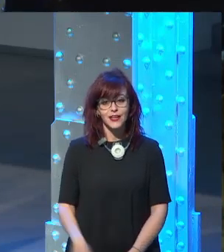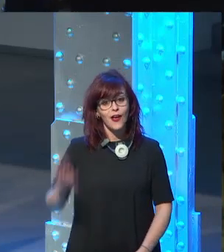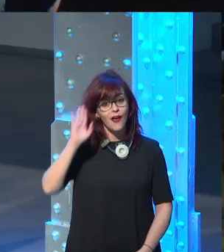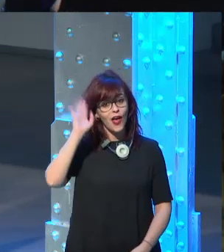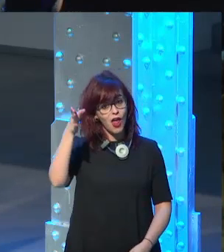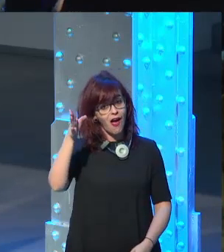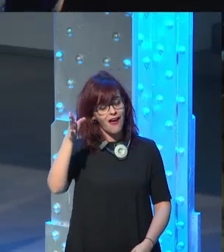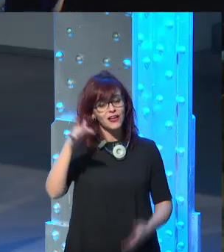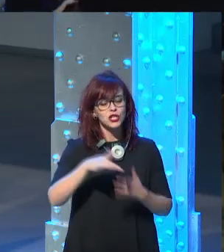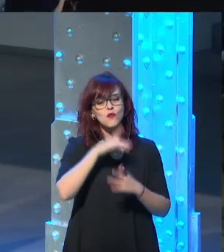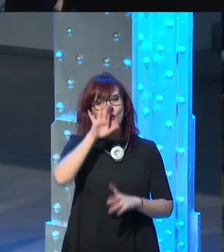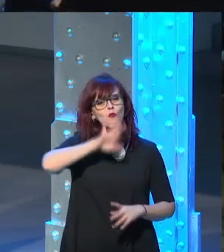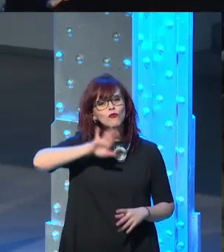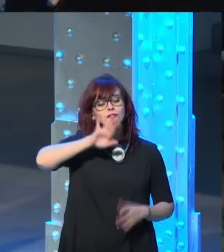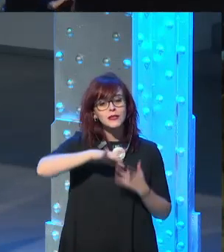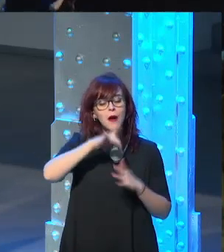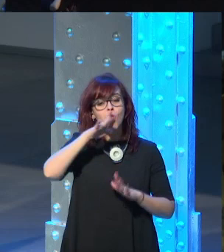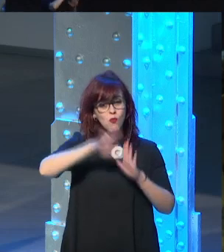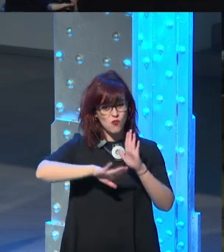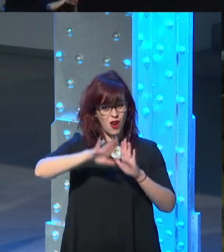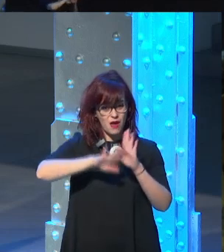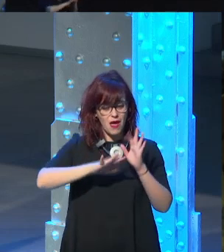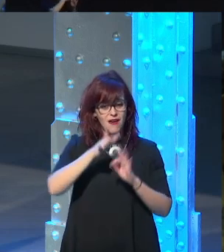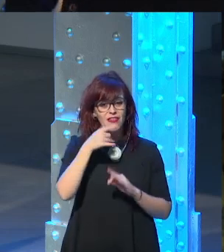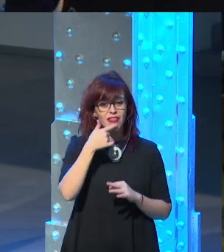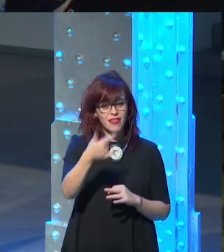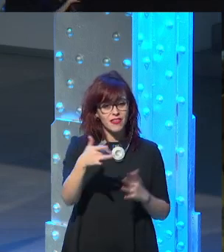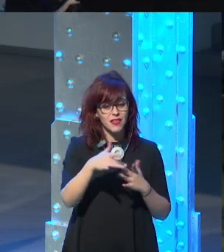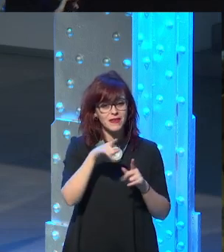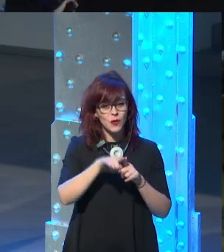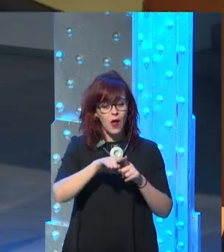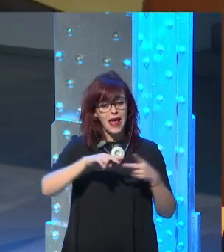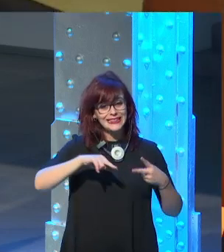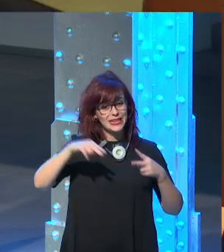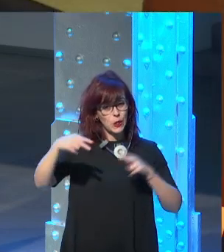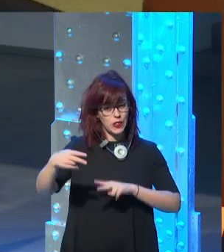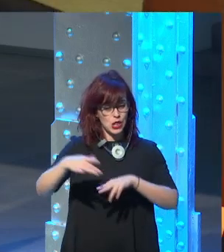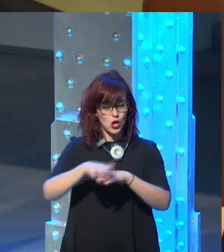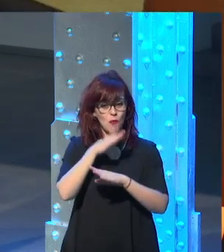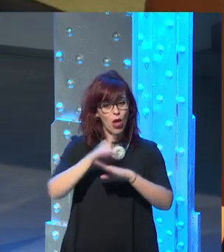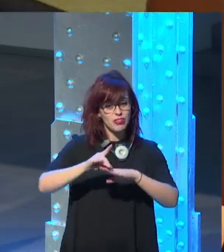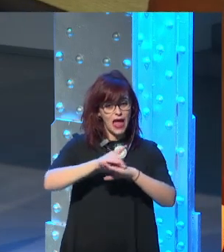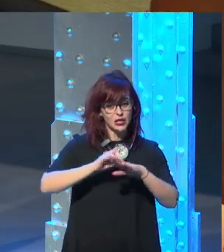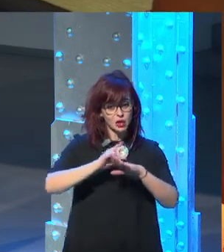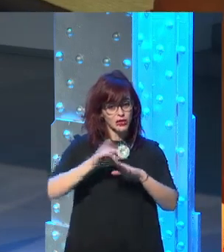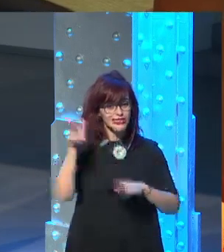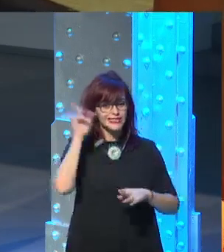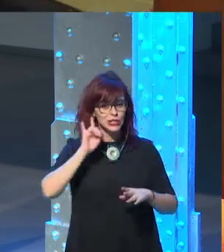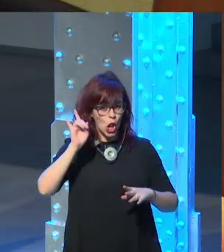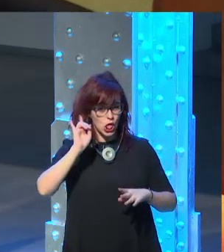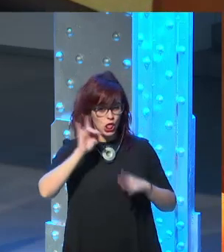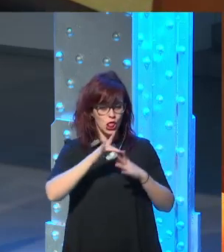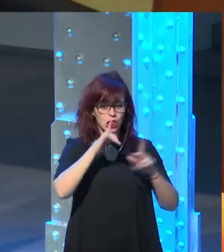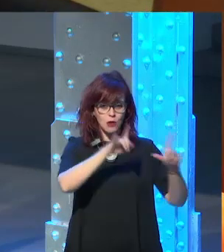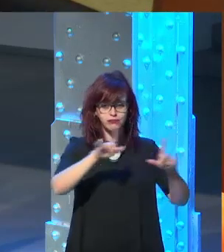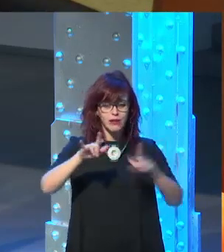Hola. Yo tenía curiosidad, el programa que habéis dicho que hiciste para traducir los datos que teníais en sonido,